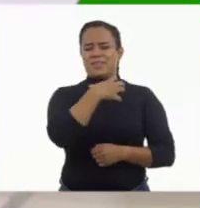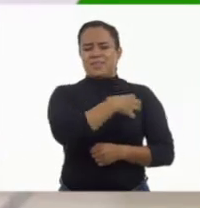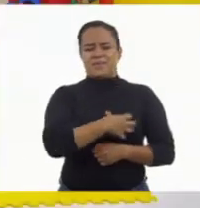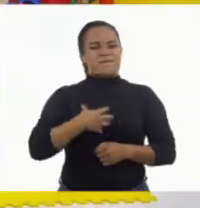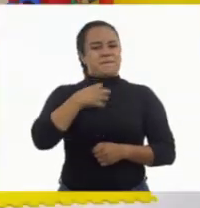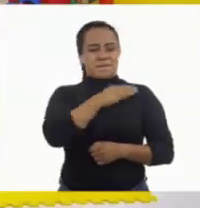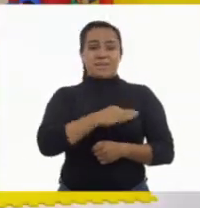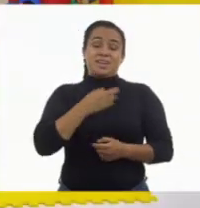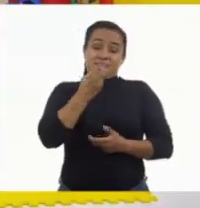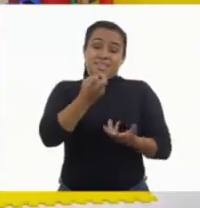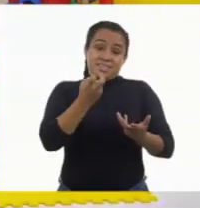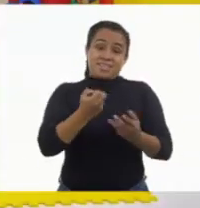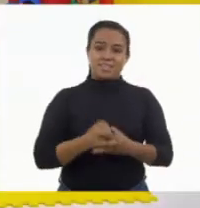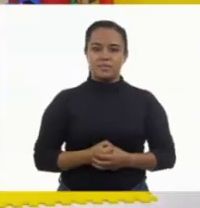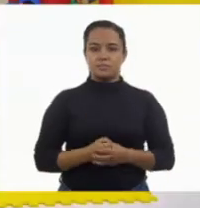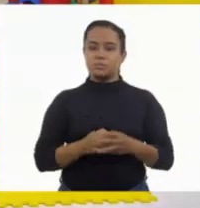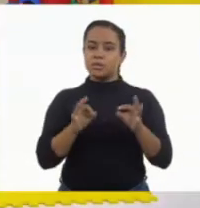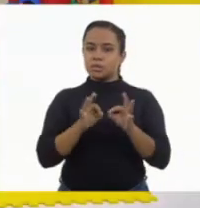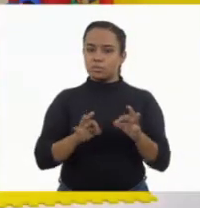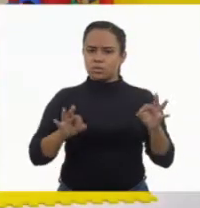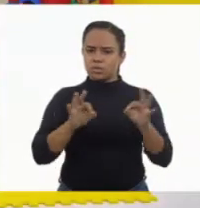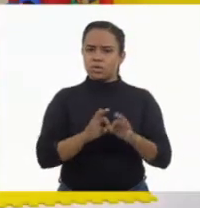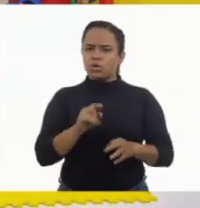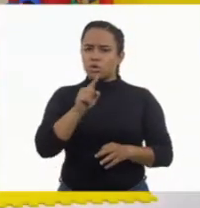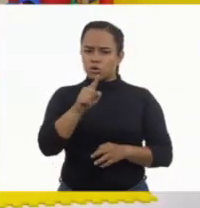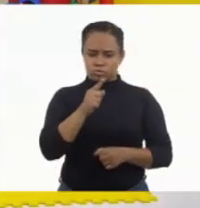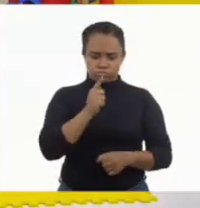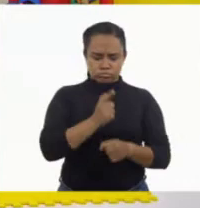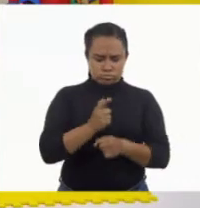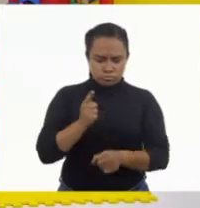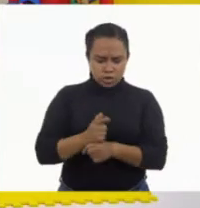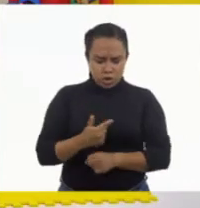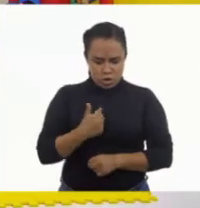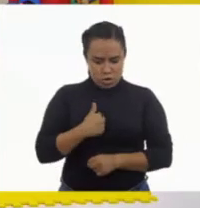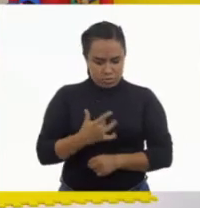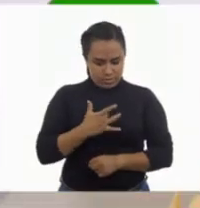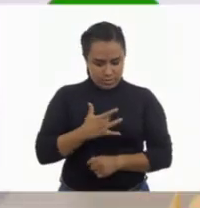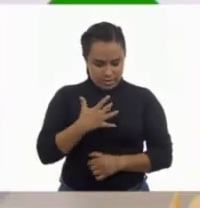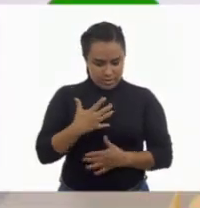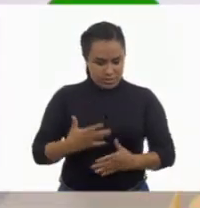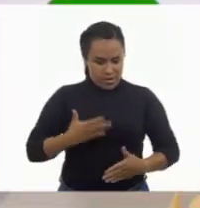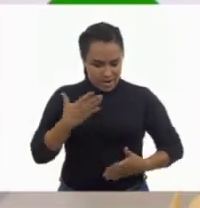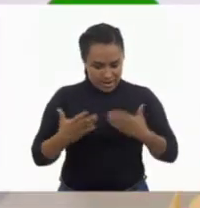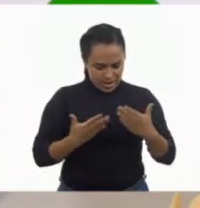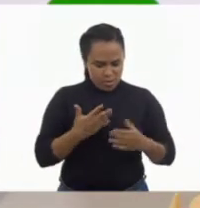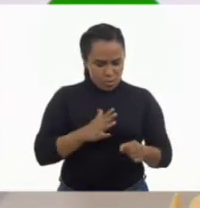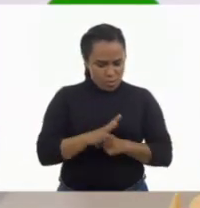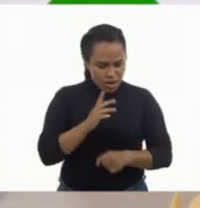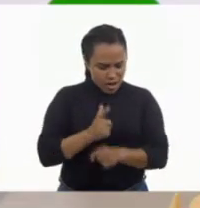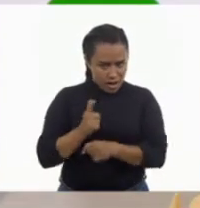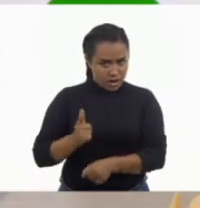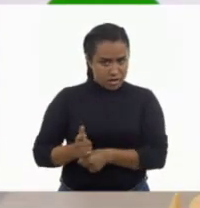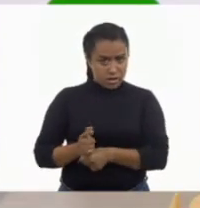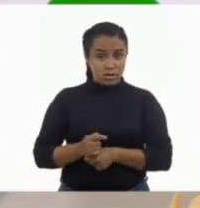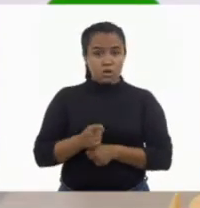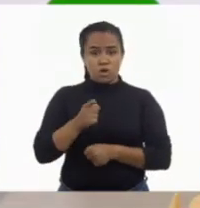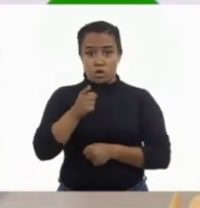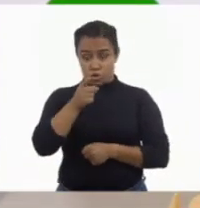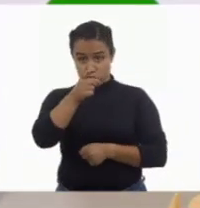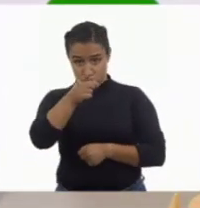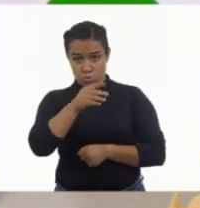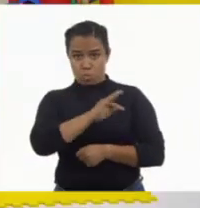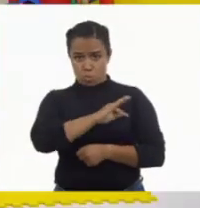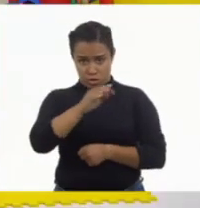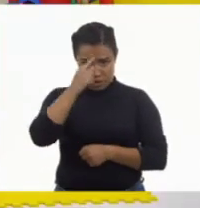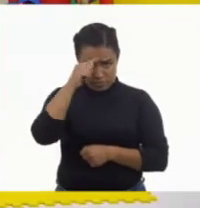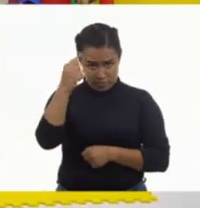feliz. Es importante que identifiquen las situaciones que les provocan alegría. ¿Ustedes allá en casa pueden